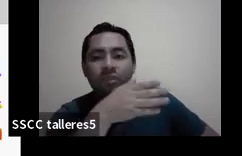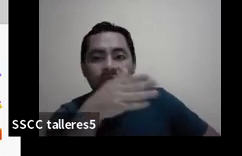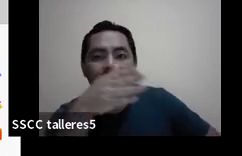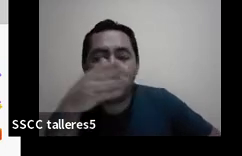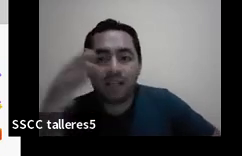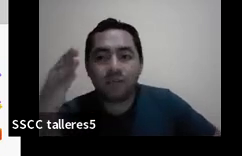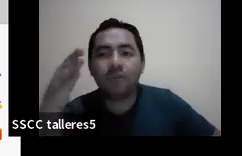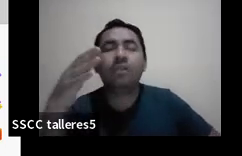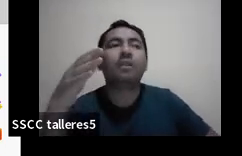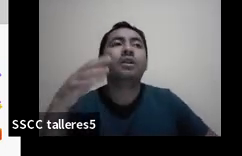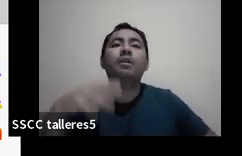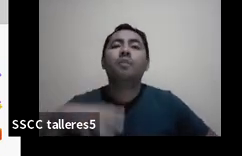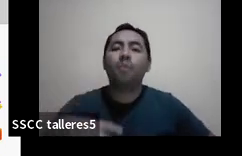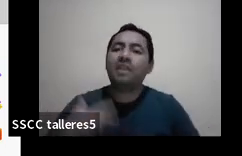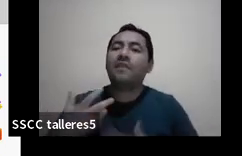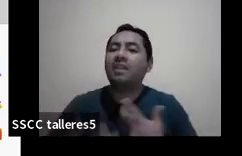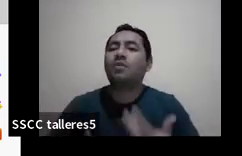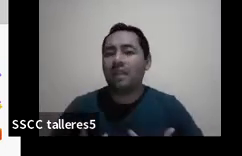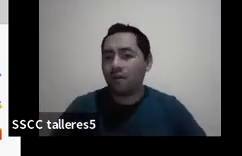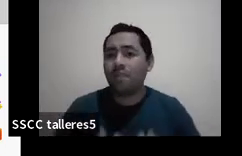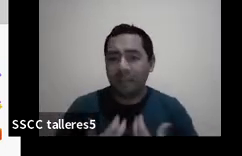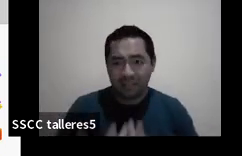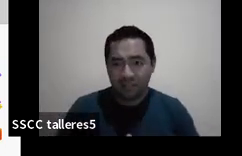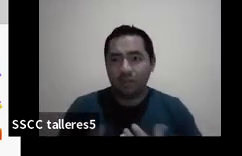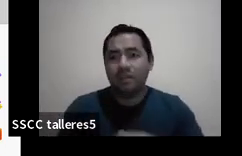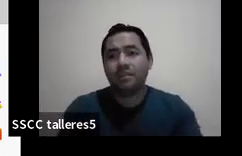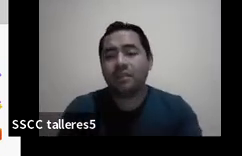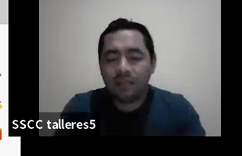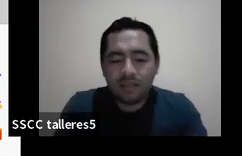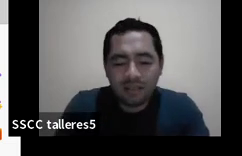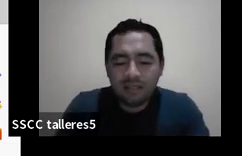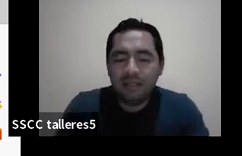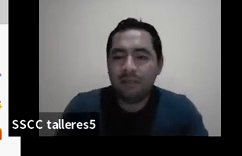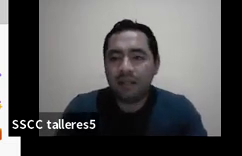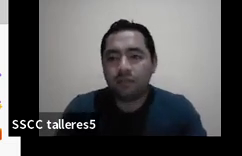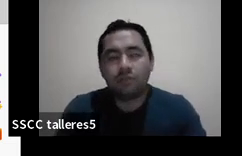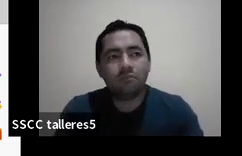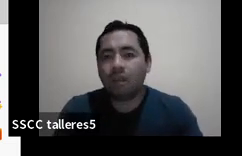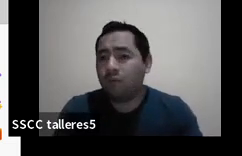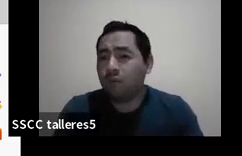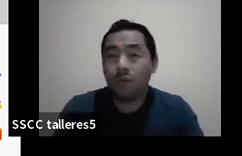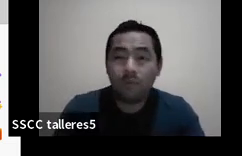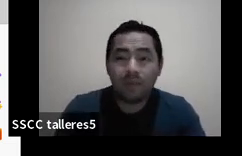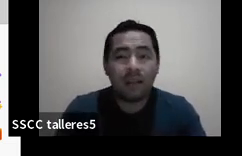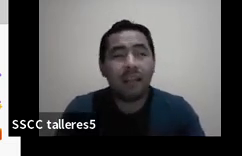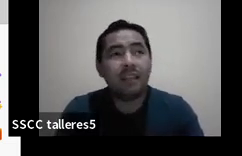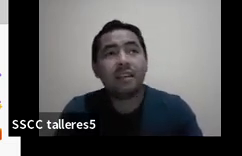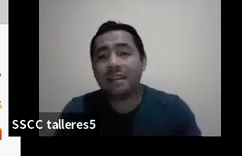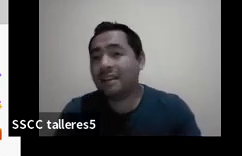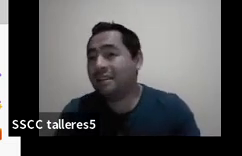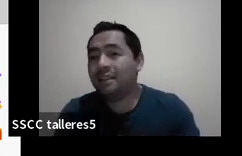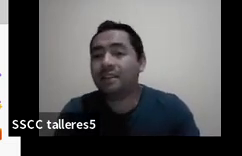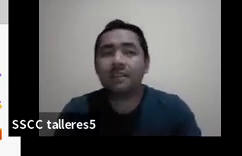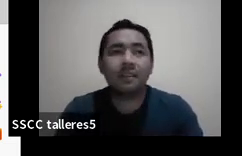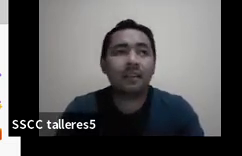en ese proceso de embarazo, puede haber algunas complicaciones en el embarazo, ¿no? Algunos golpes,